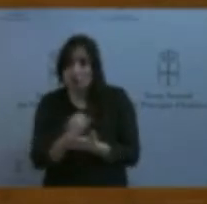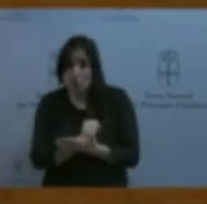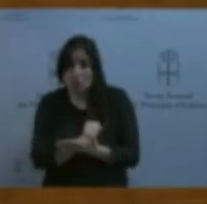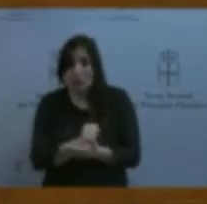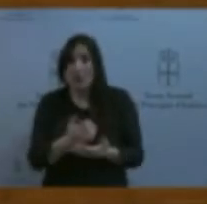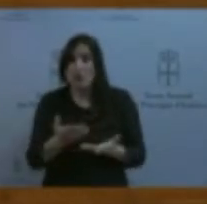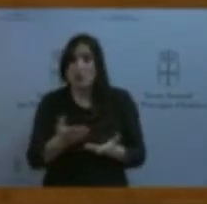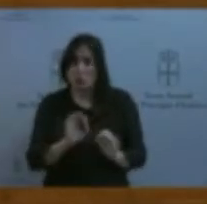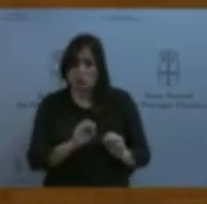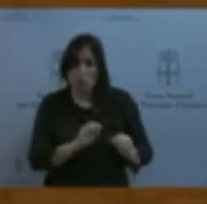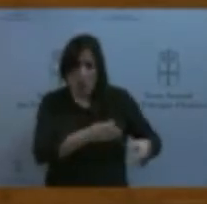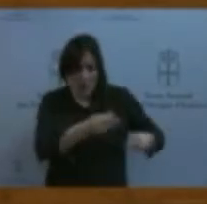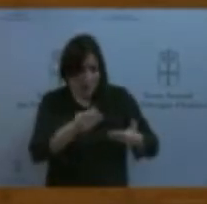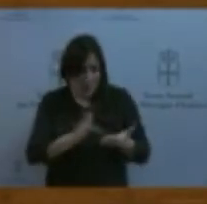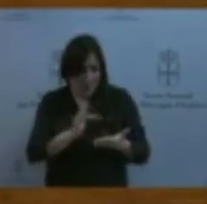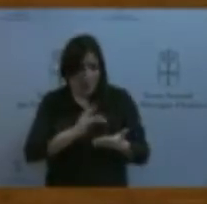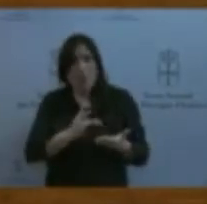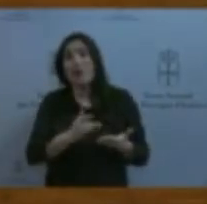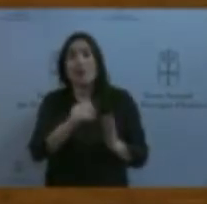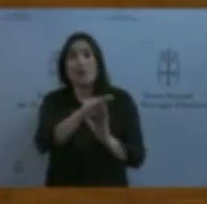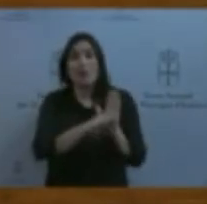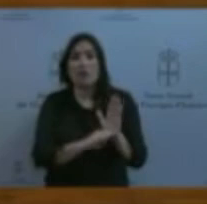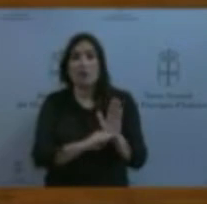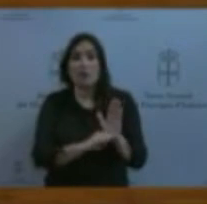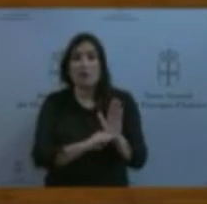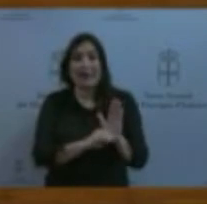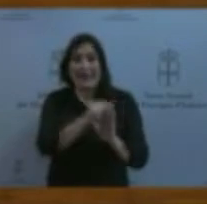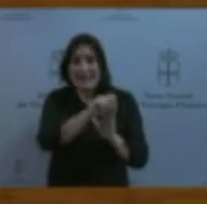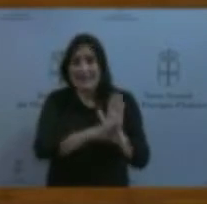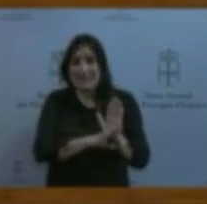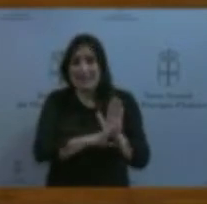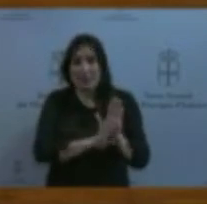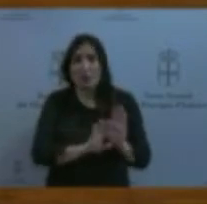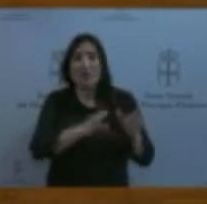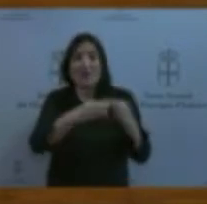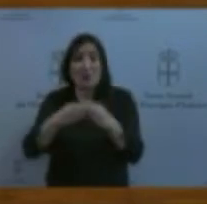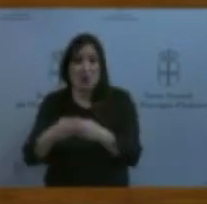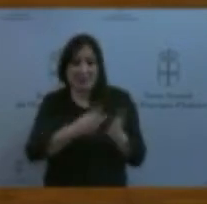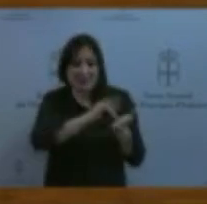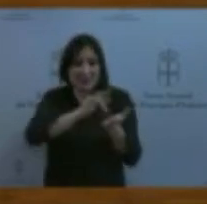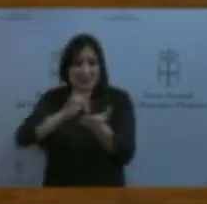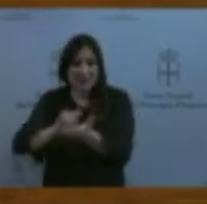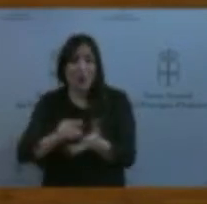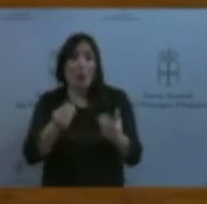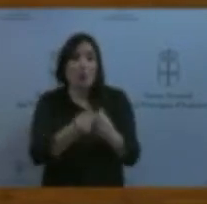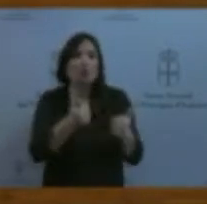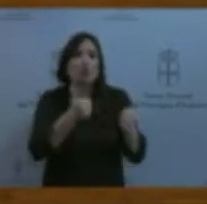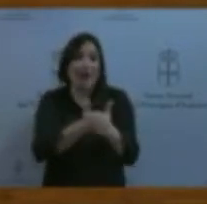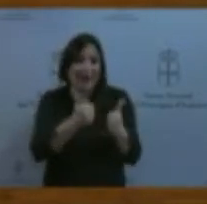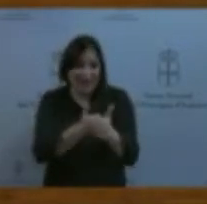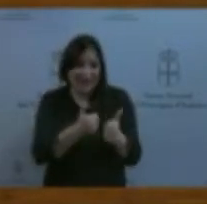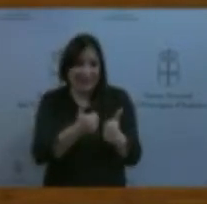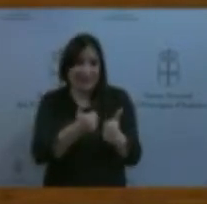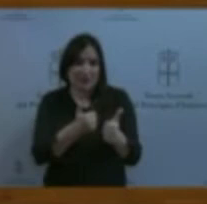relación, curiosamente, de las reuniones mantenidas con todos los agentes implicados para el desarrollo de